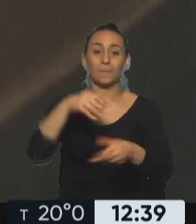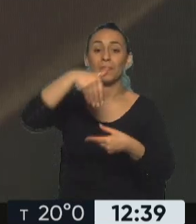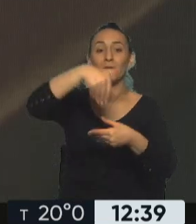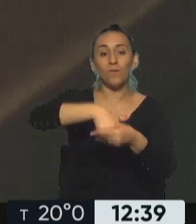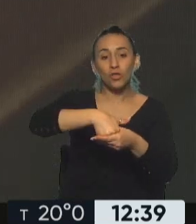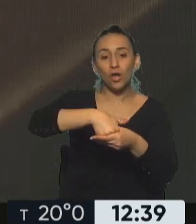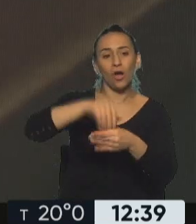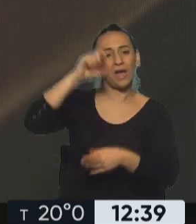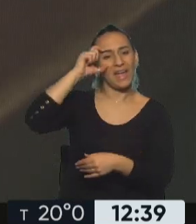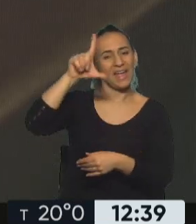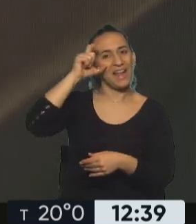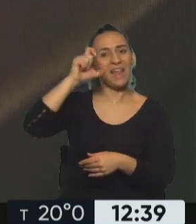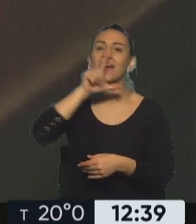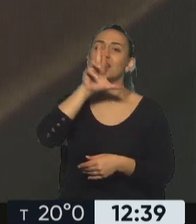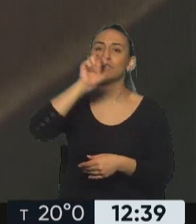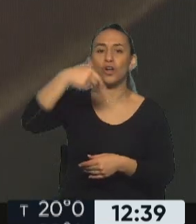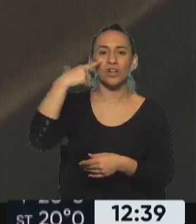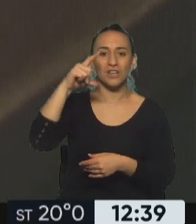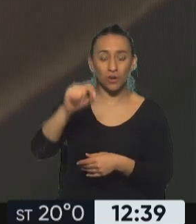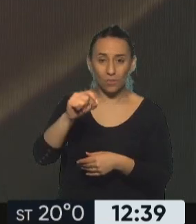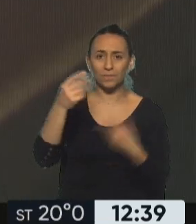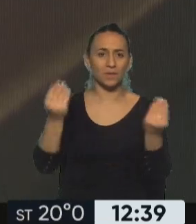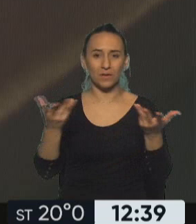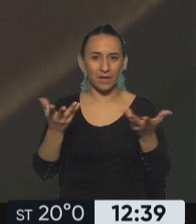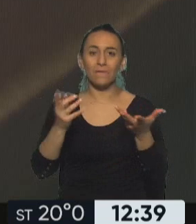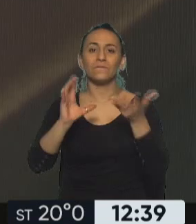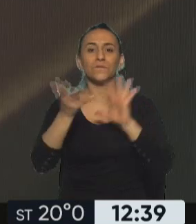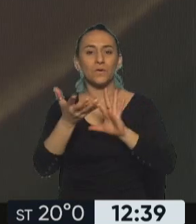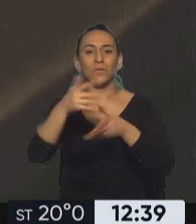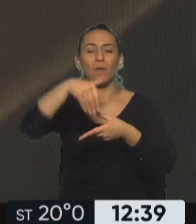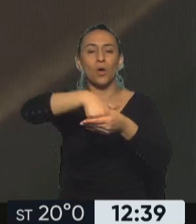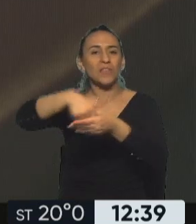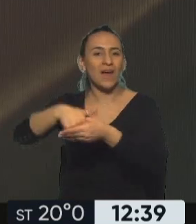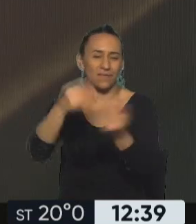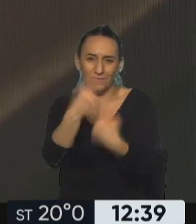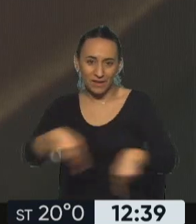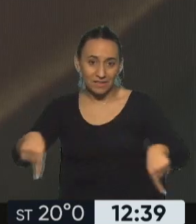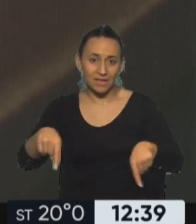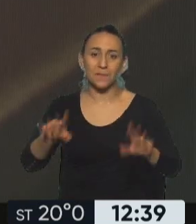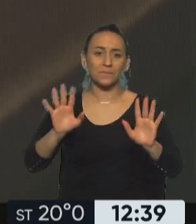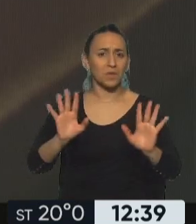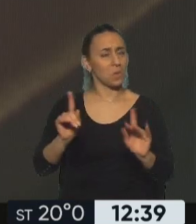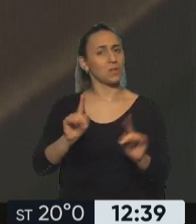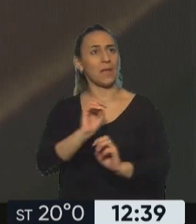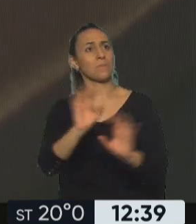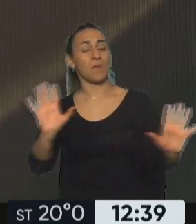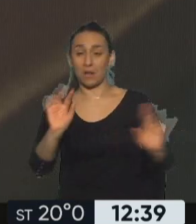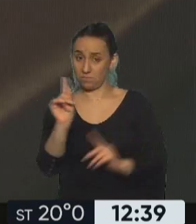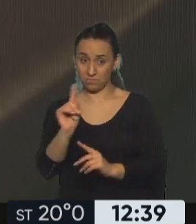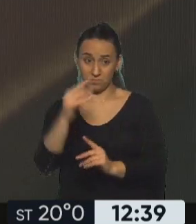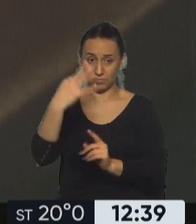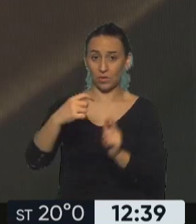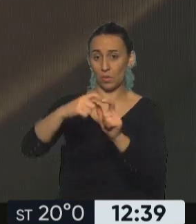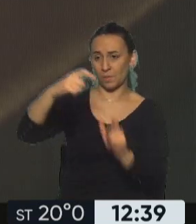voto electrónico es una tecnología que engloba diferentes tipos de votación y no es inofensivo decir que es boleta electrónica, que es